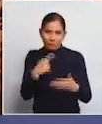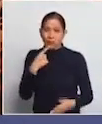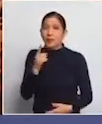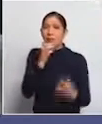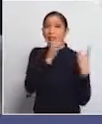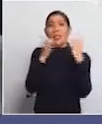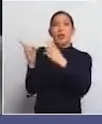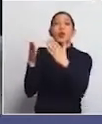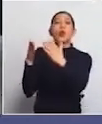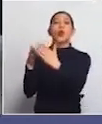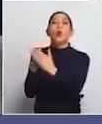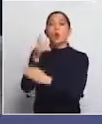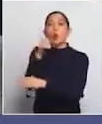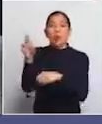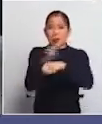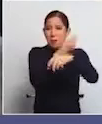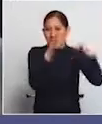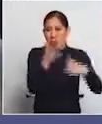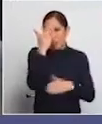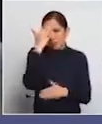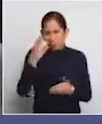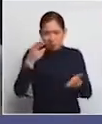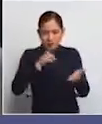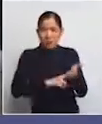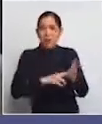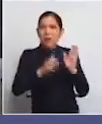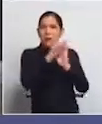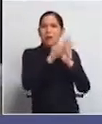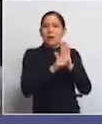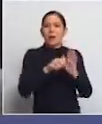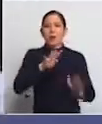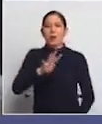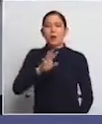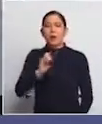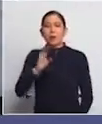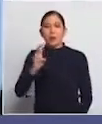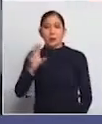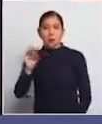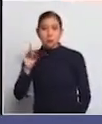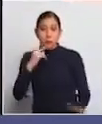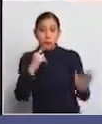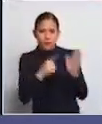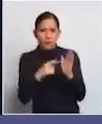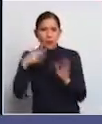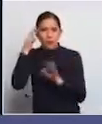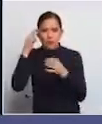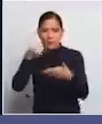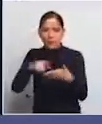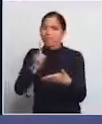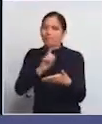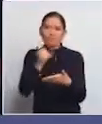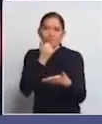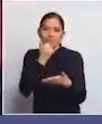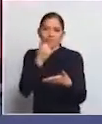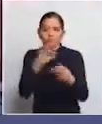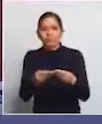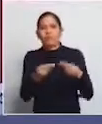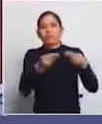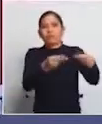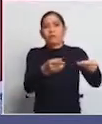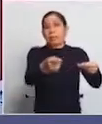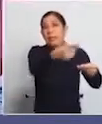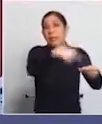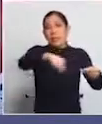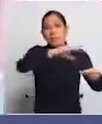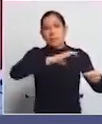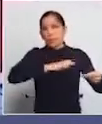por la firma del decreto supremo 4078 fue observada por la Fiscalía. La misma será subsanada por parte del Comité Impulsor contra